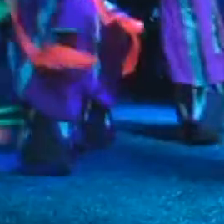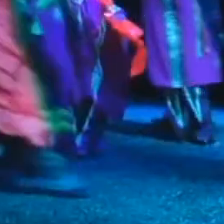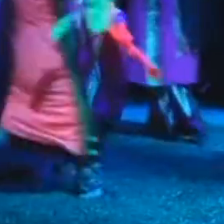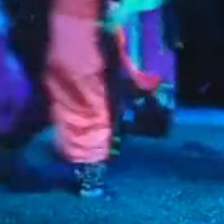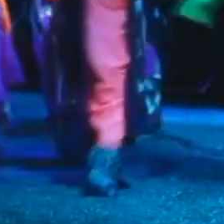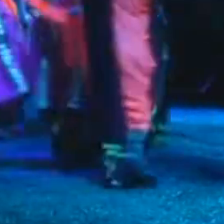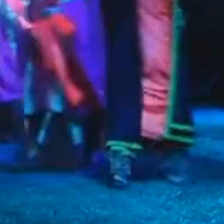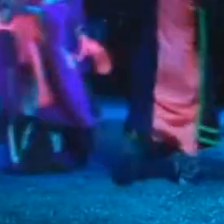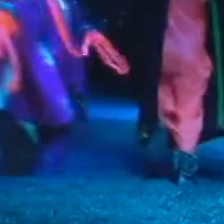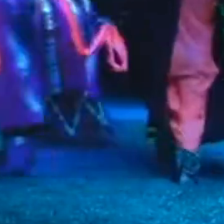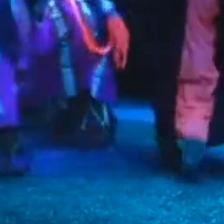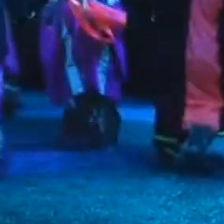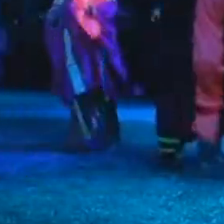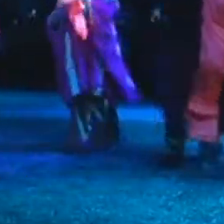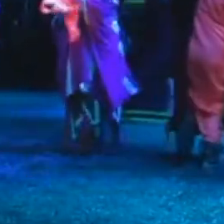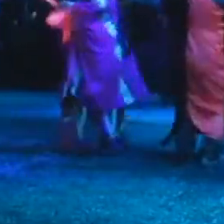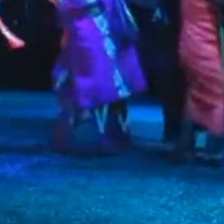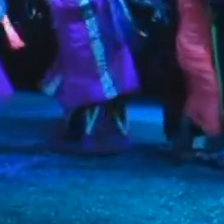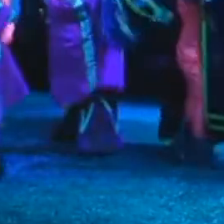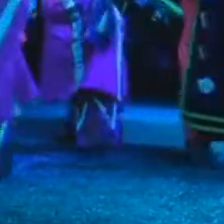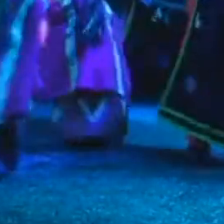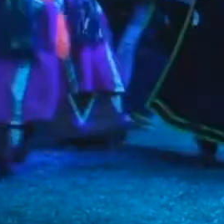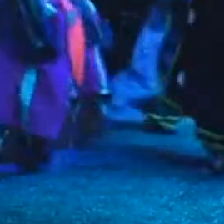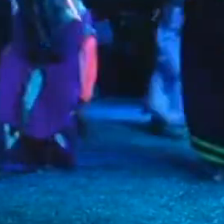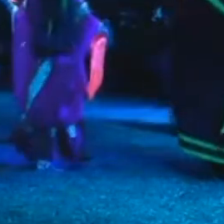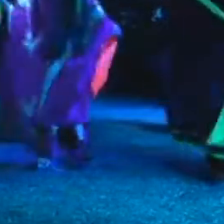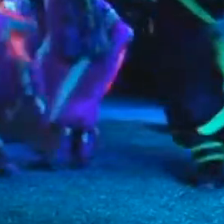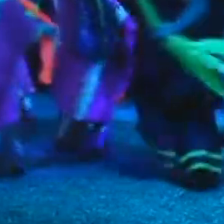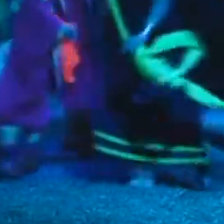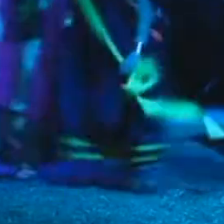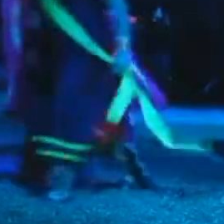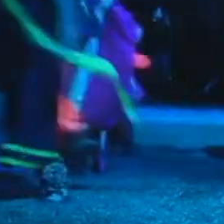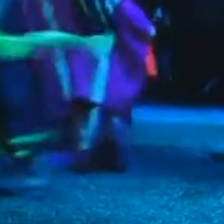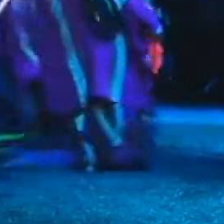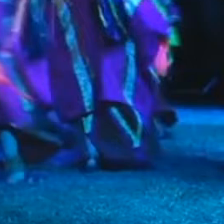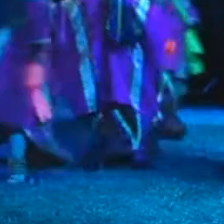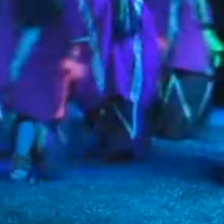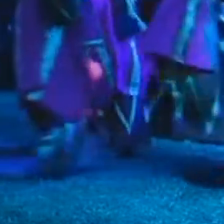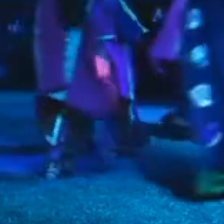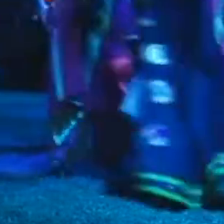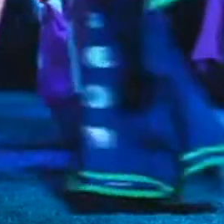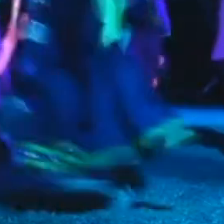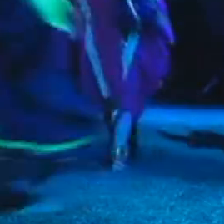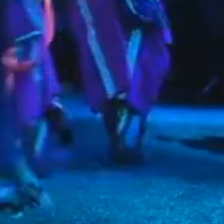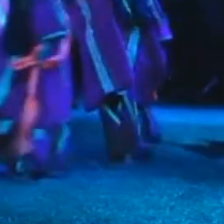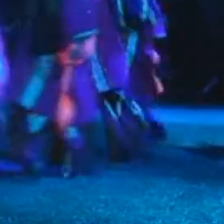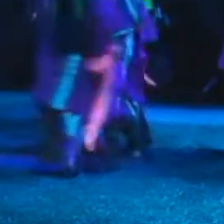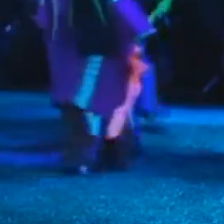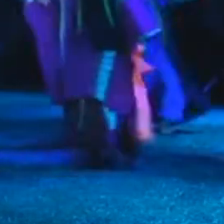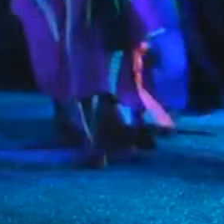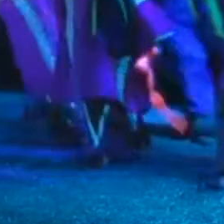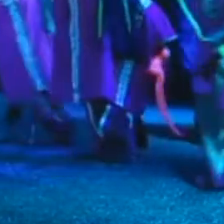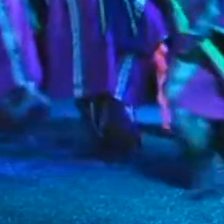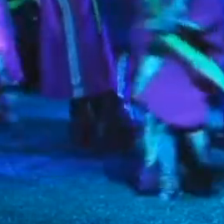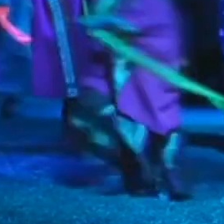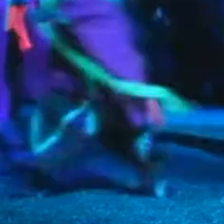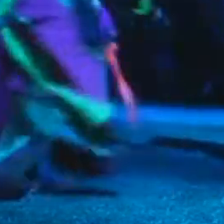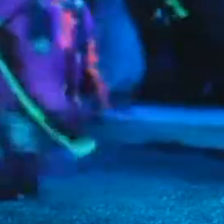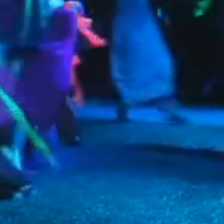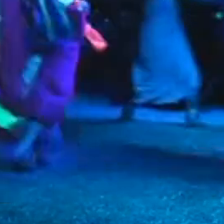No sé qué tienen las flores, Llorona, las flores